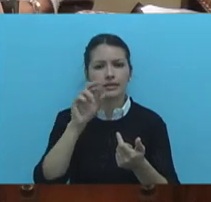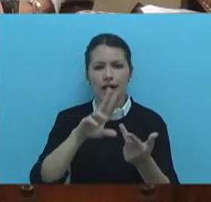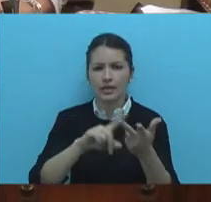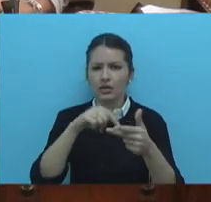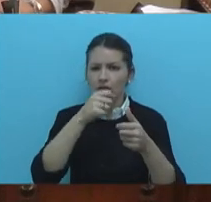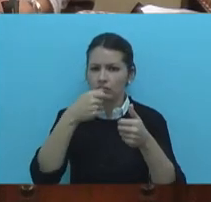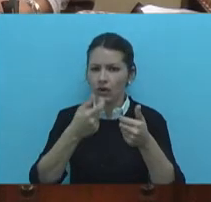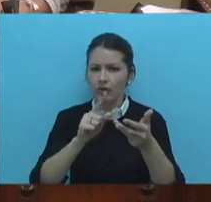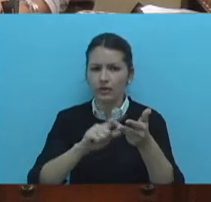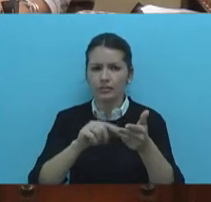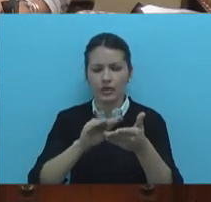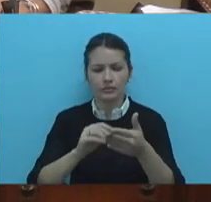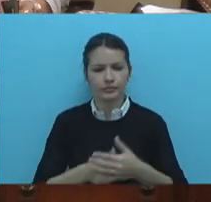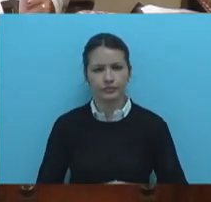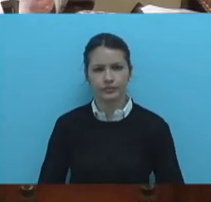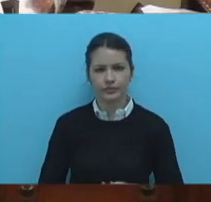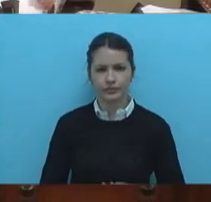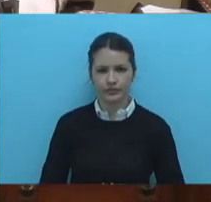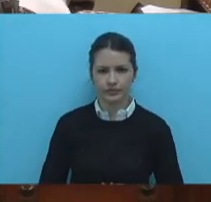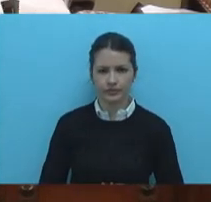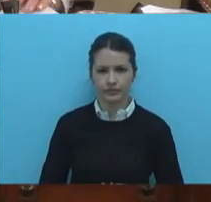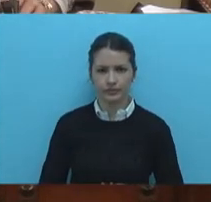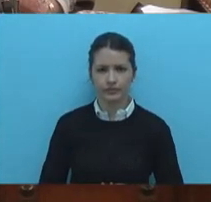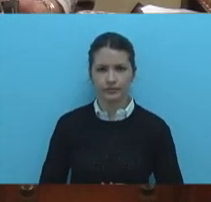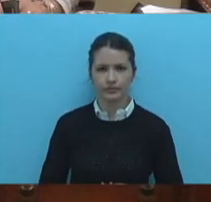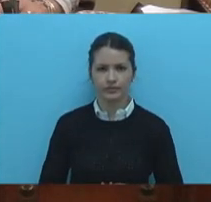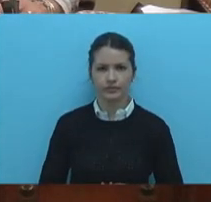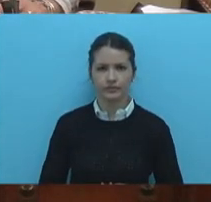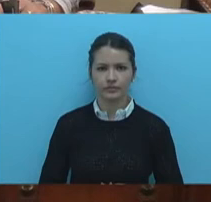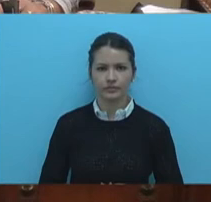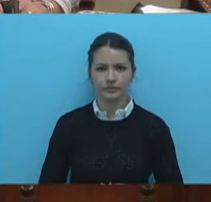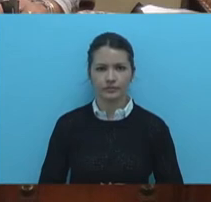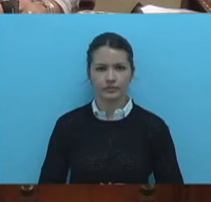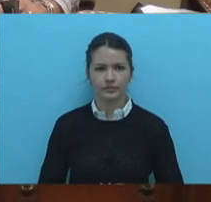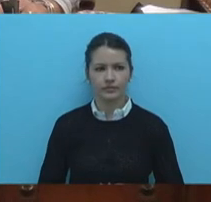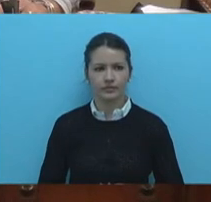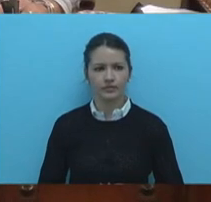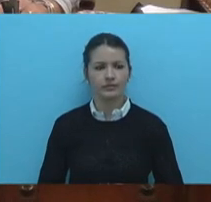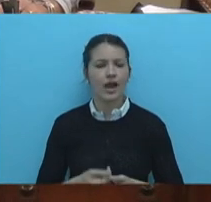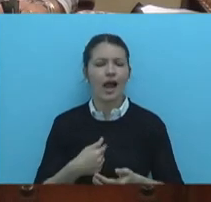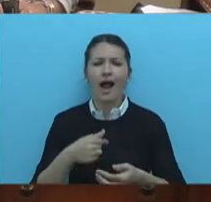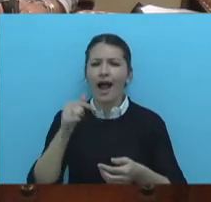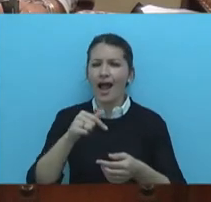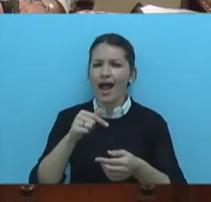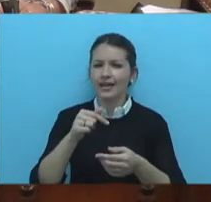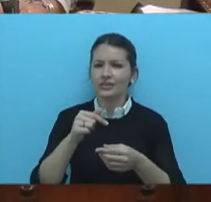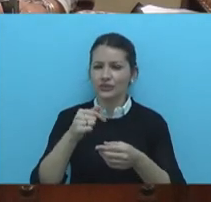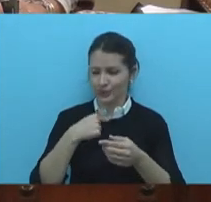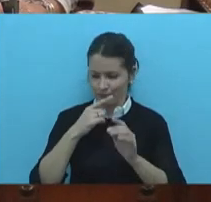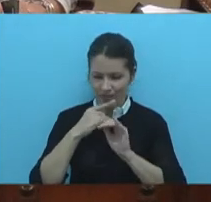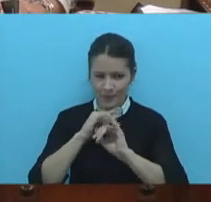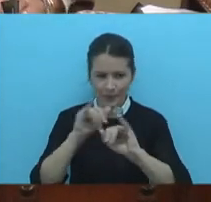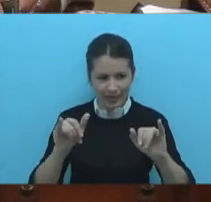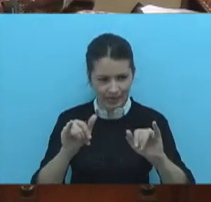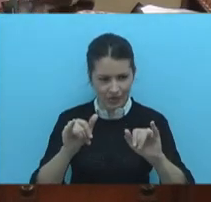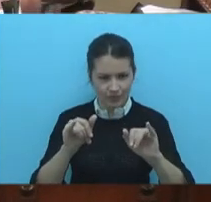Yo les quiero aclarar, digamos, porque acá estamos tratando los proyectos directamente en el recinto, que la Cámara de Diputados funciona,